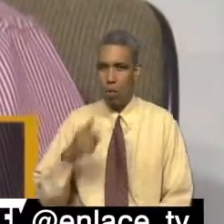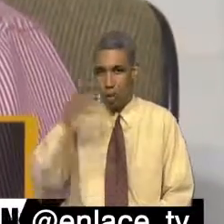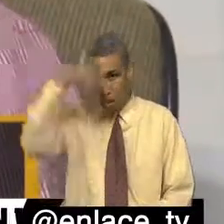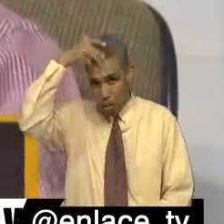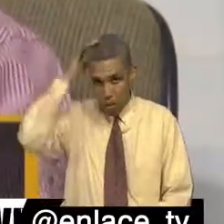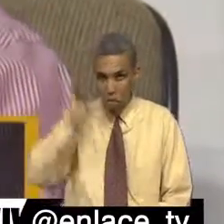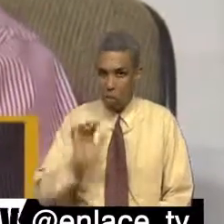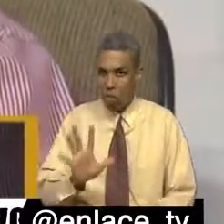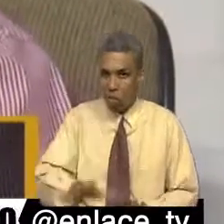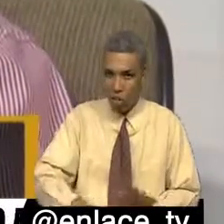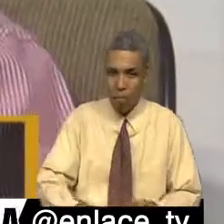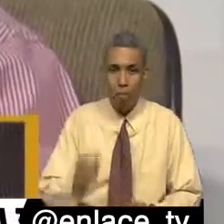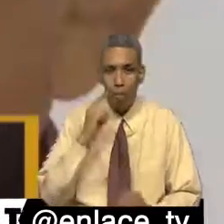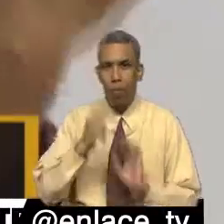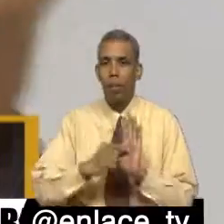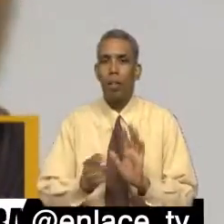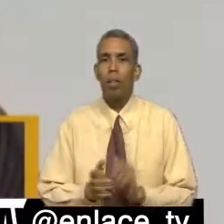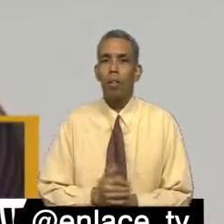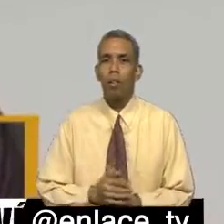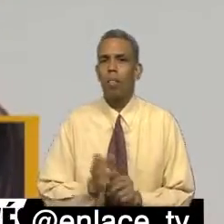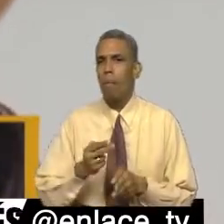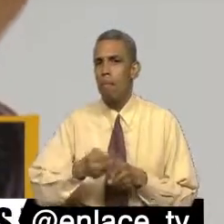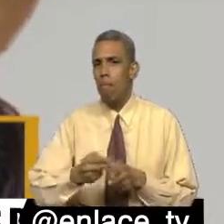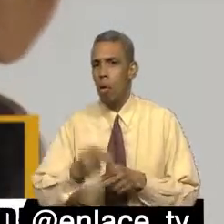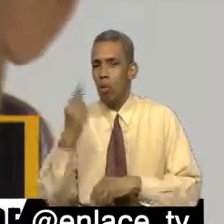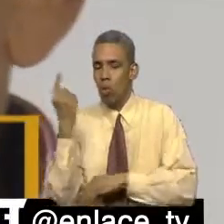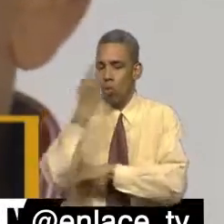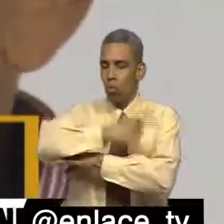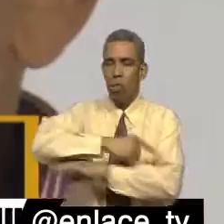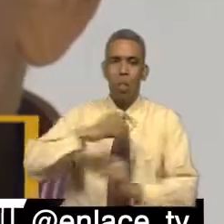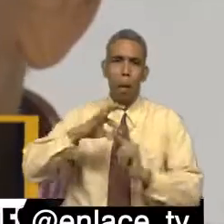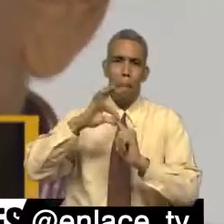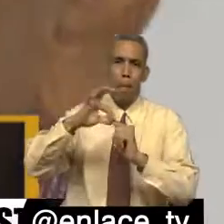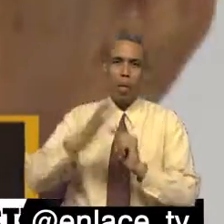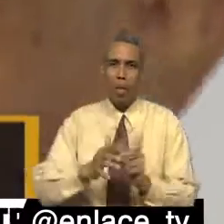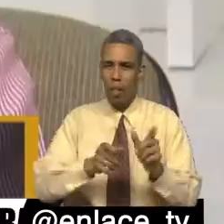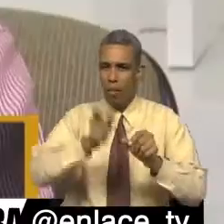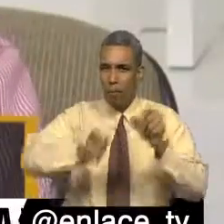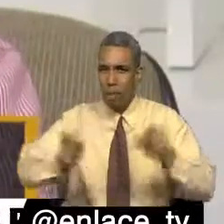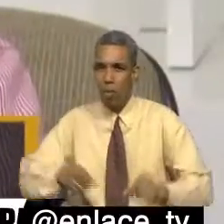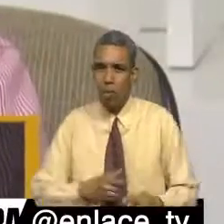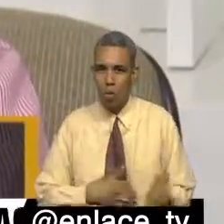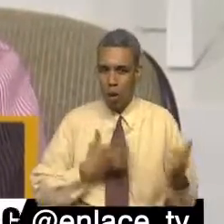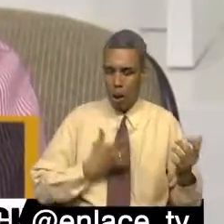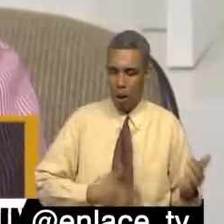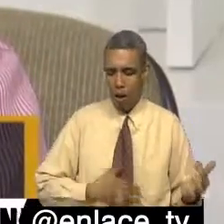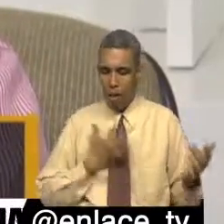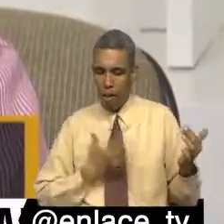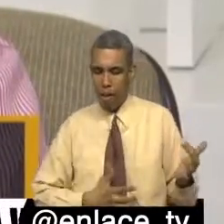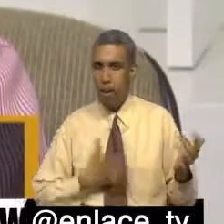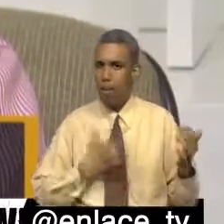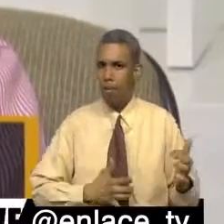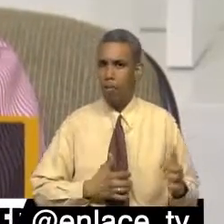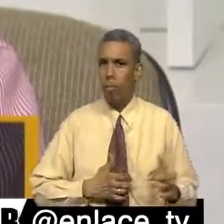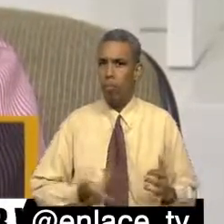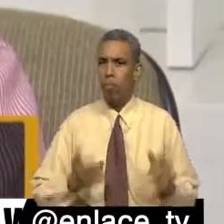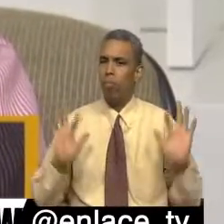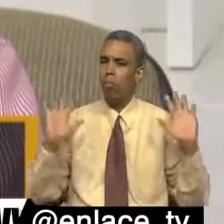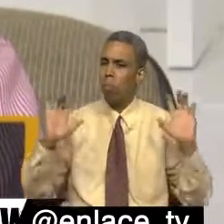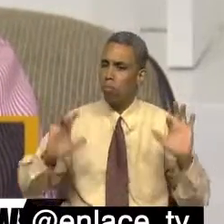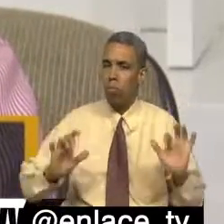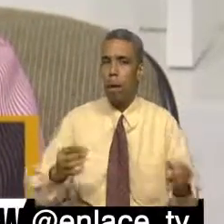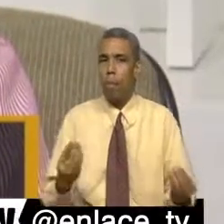nueva versión de Noche de Compositores, actividad que se realiza para recoger fondos a fin de ayudar a los más pobres. En esta ocasión vamos a